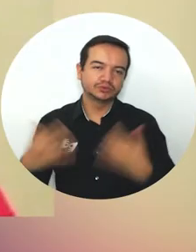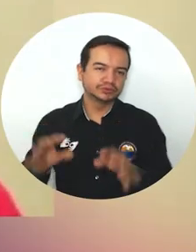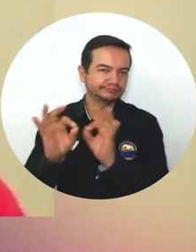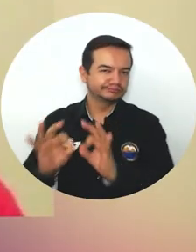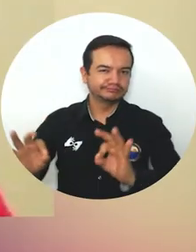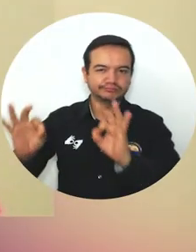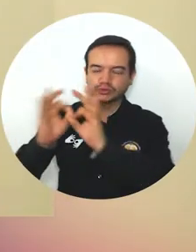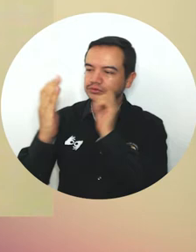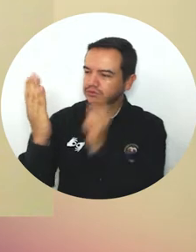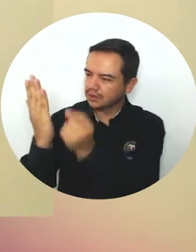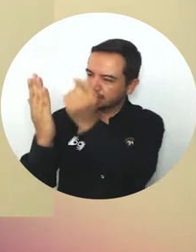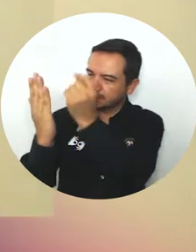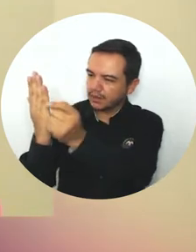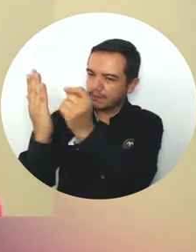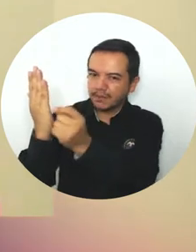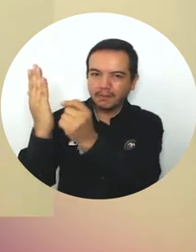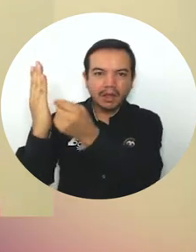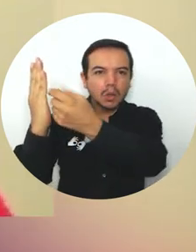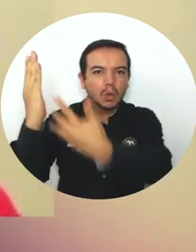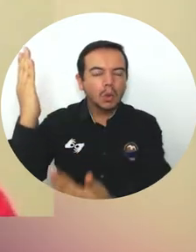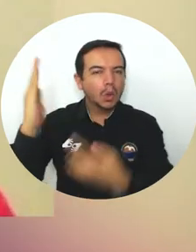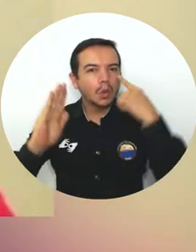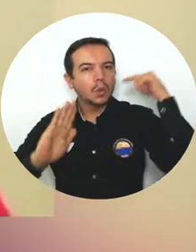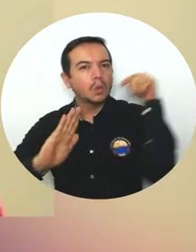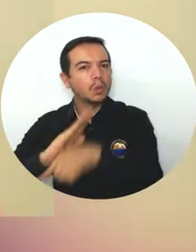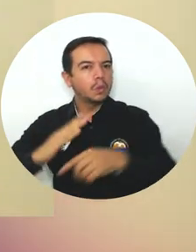la temática, que es muy amplia, la